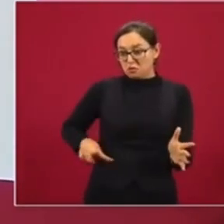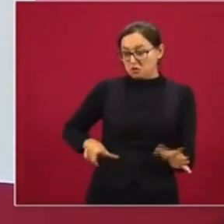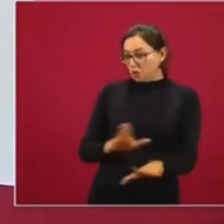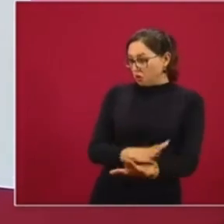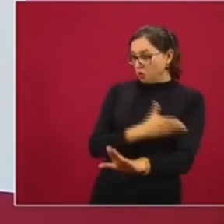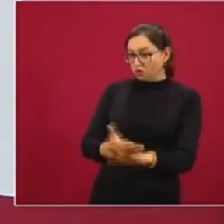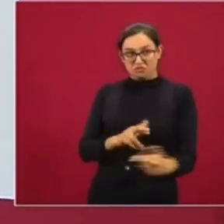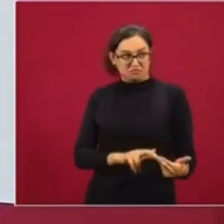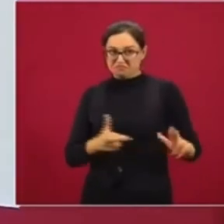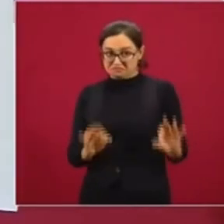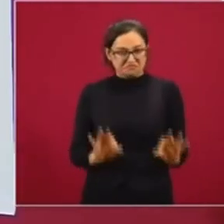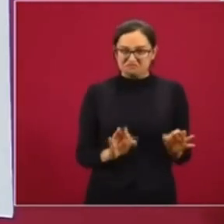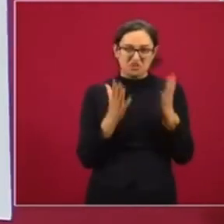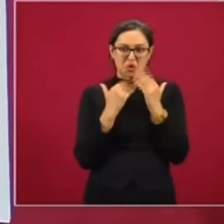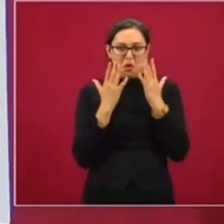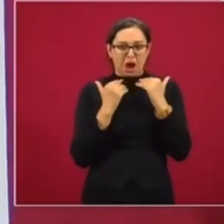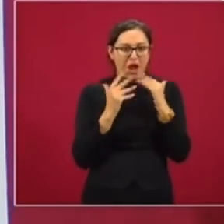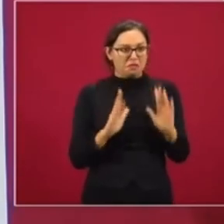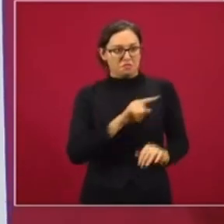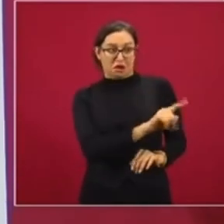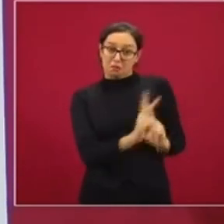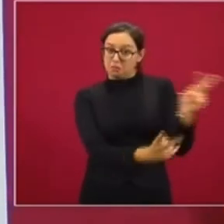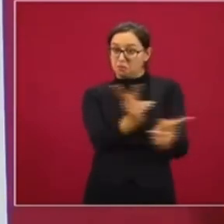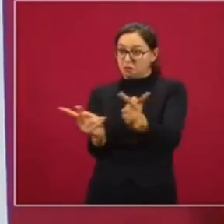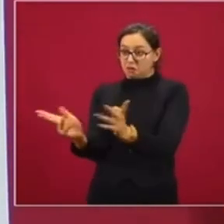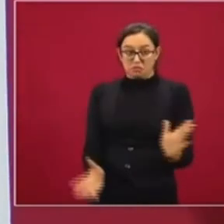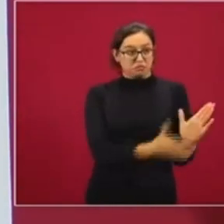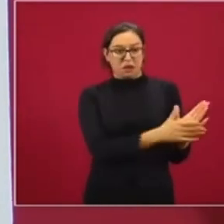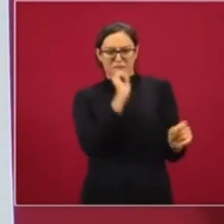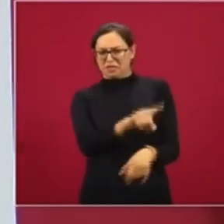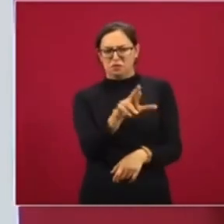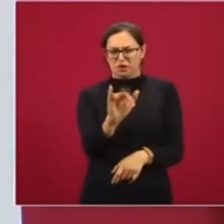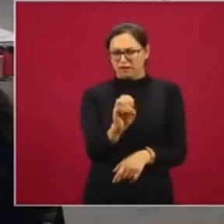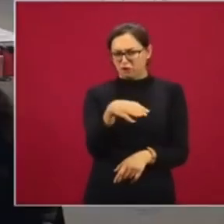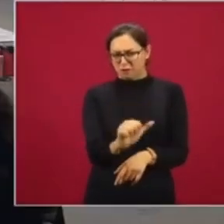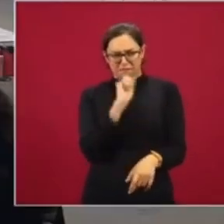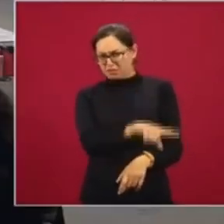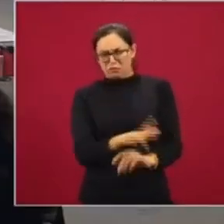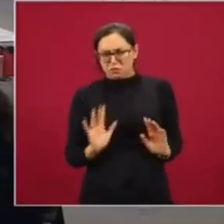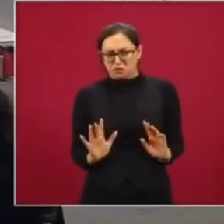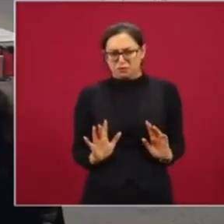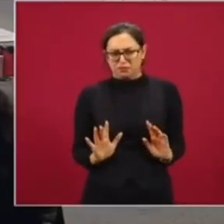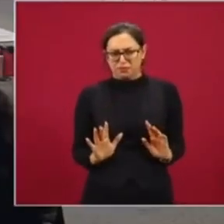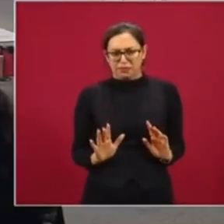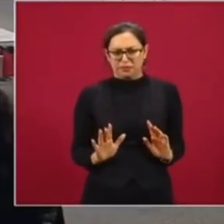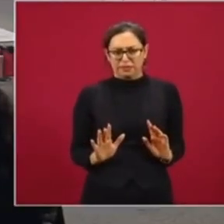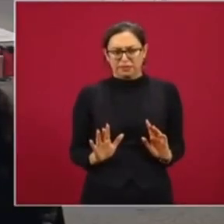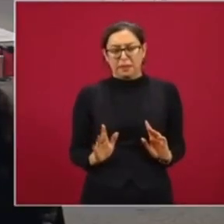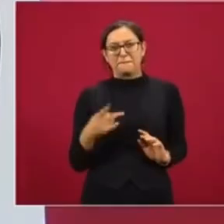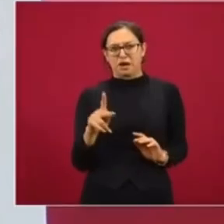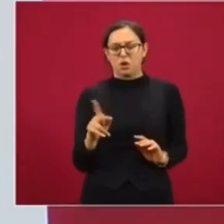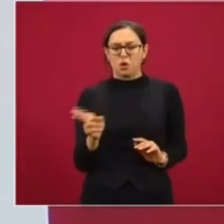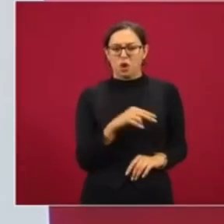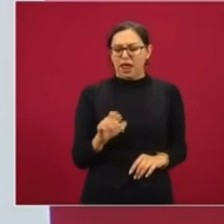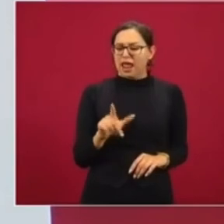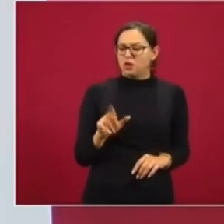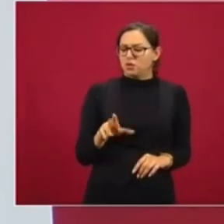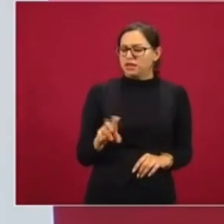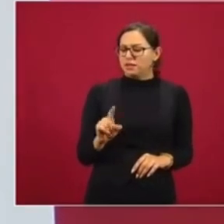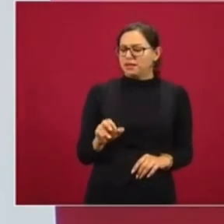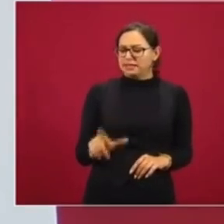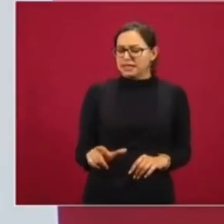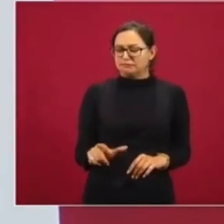buenas relaciones con nosotros, es como el Reforma, pero este tiene todavía un poco más